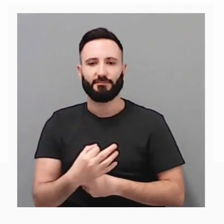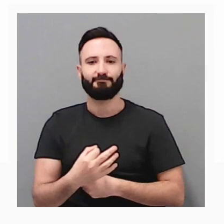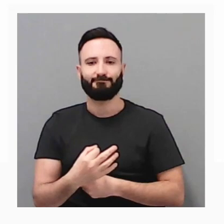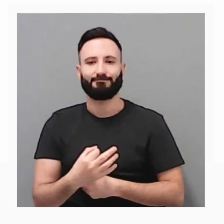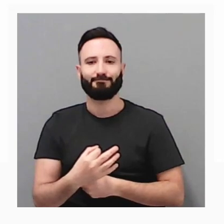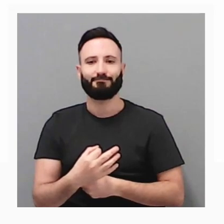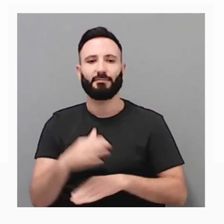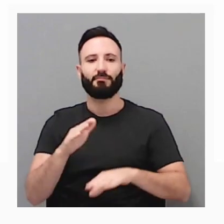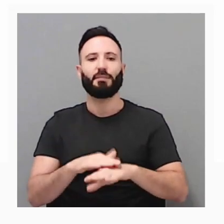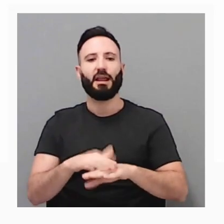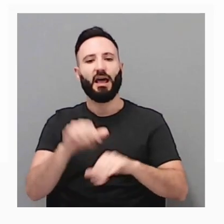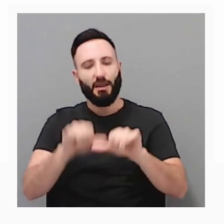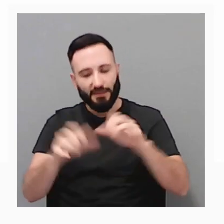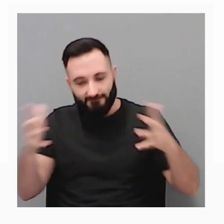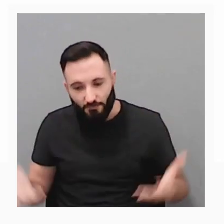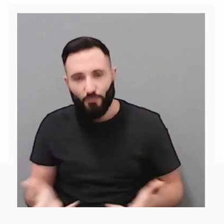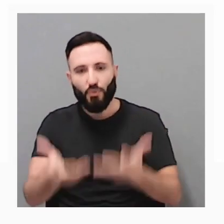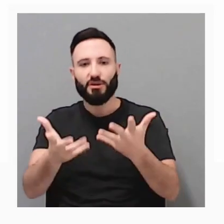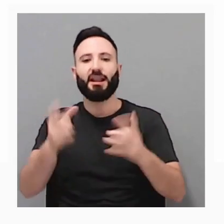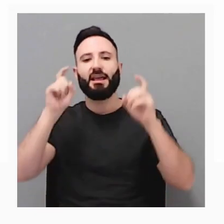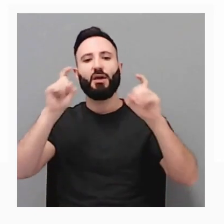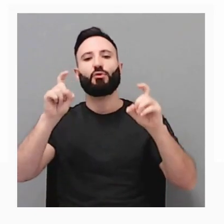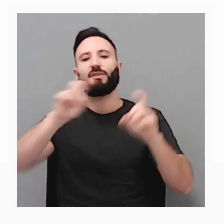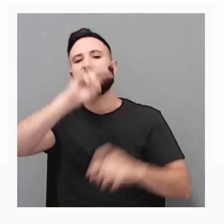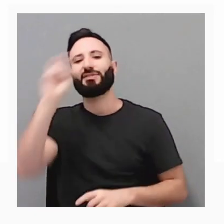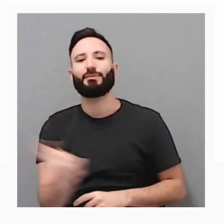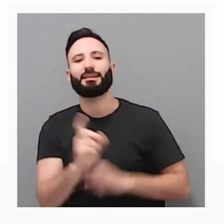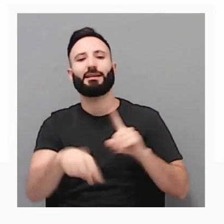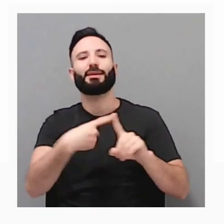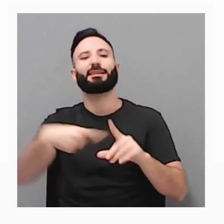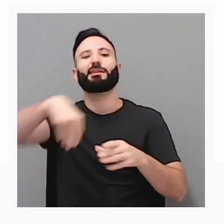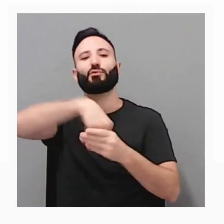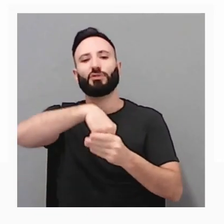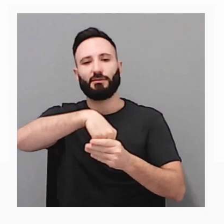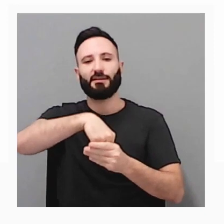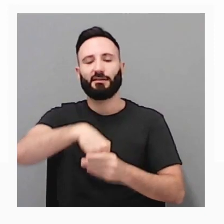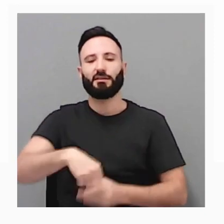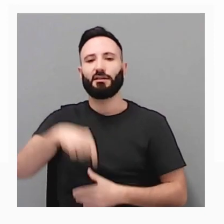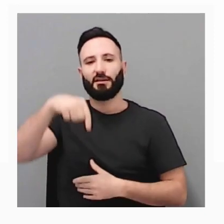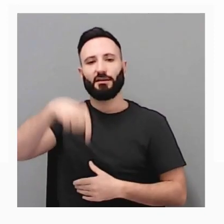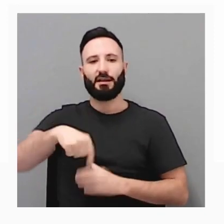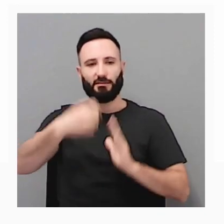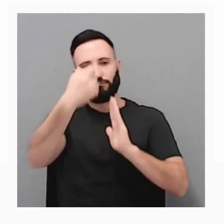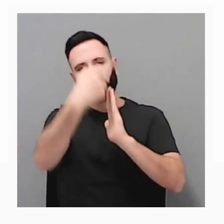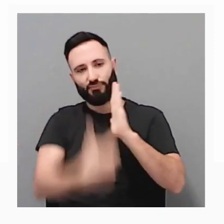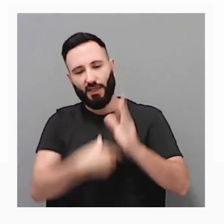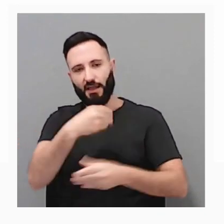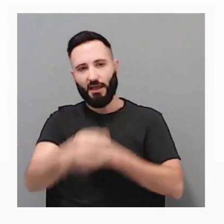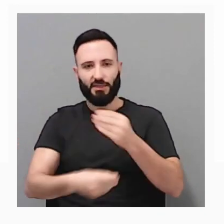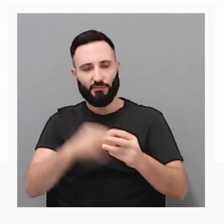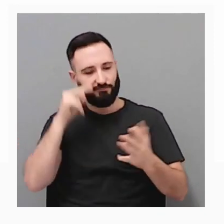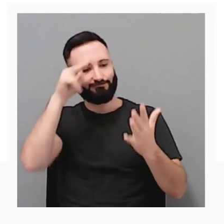para promover, para impulsar una educación diversa e inclusiva? Aquí algo que estamos haciendo y que vemos que